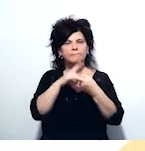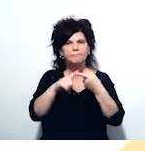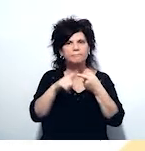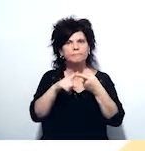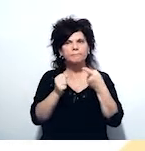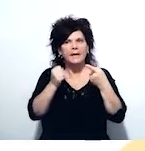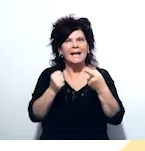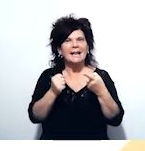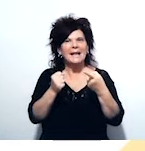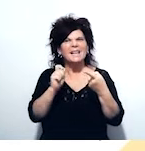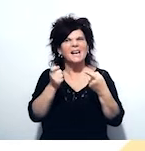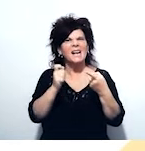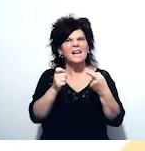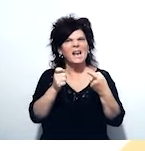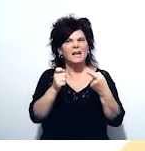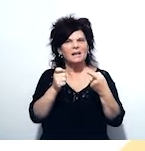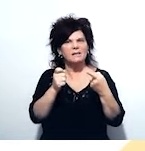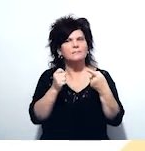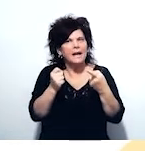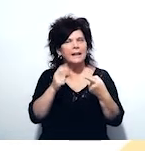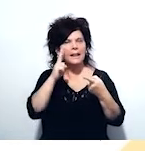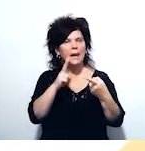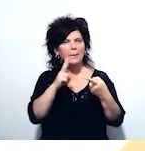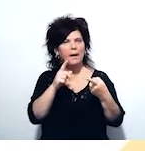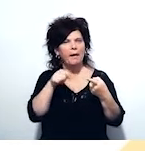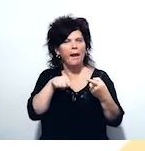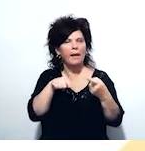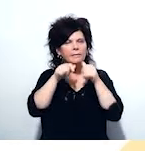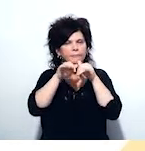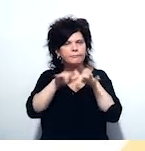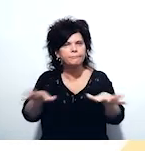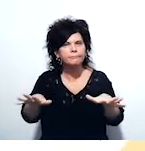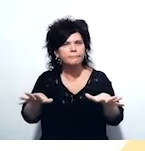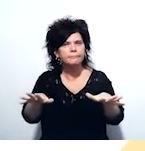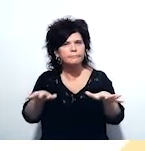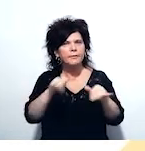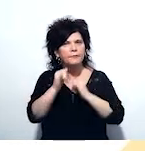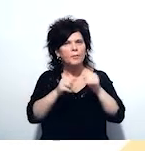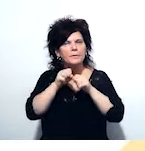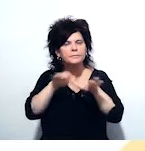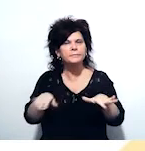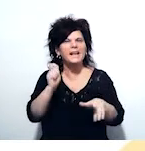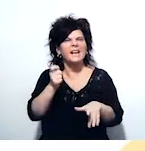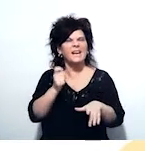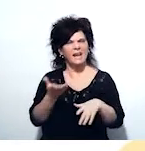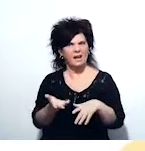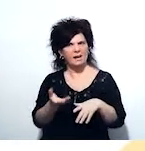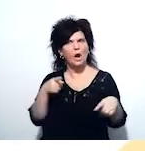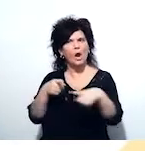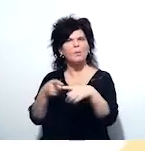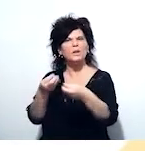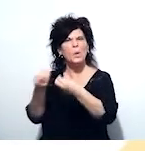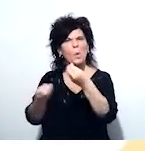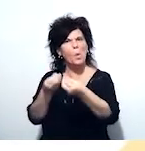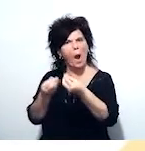entender quiénes fueron los agentes que crearon y distribuyeron esta noticia, cuál fue su motivación. ¿Desprestigiar a un